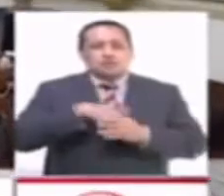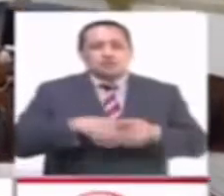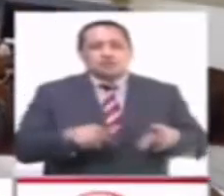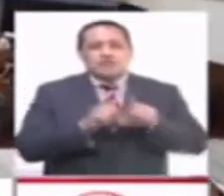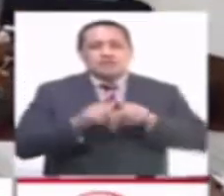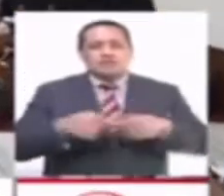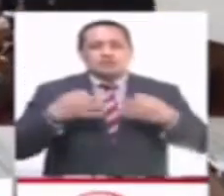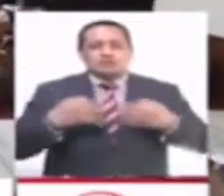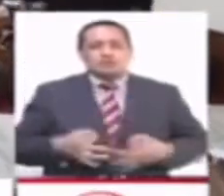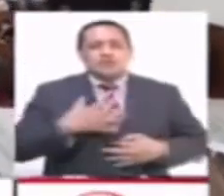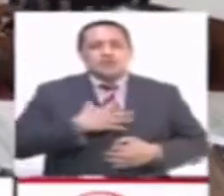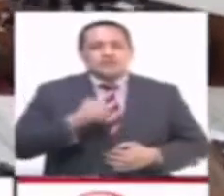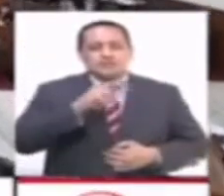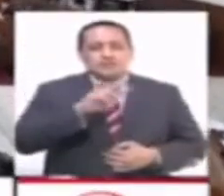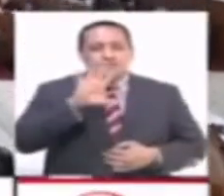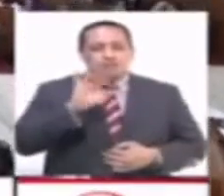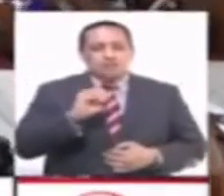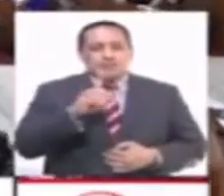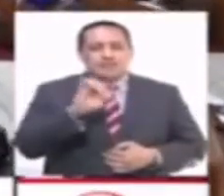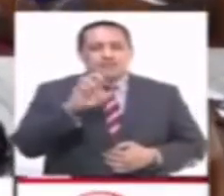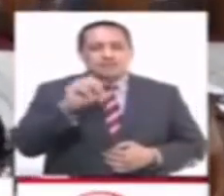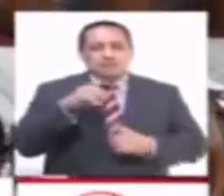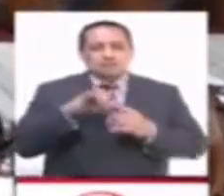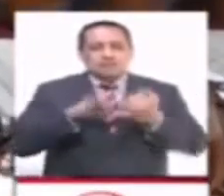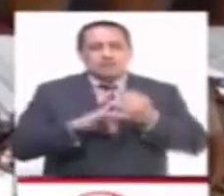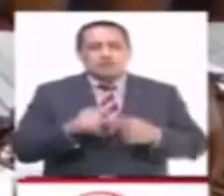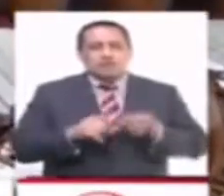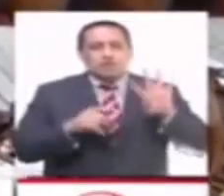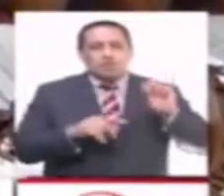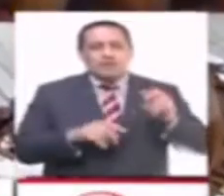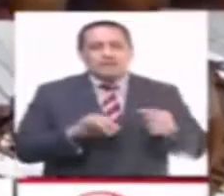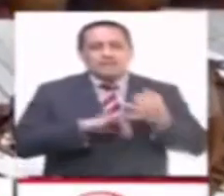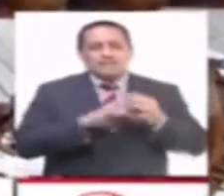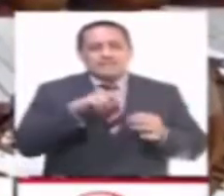ya al servicio de todos ustedes. Con nosotros será hasta la próxima, tu Pananchis Kama.